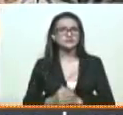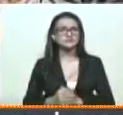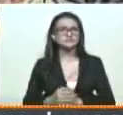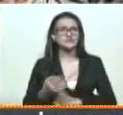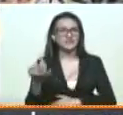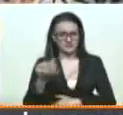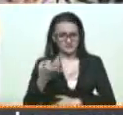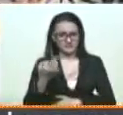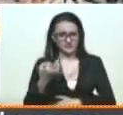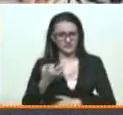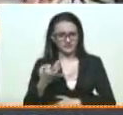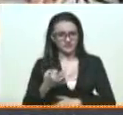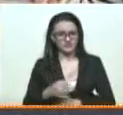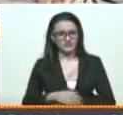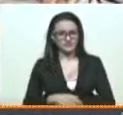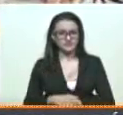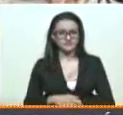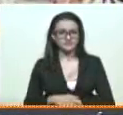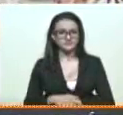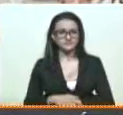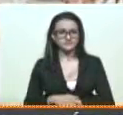legítimas.